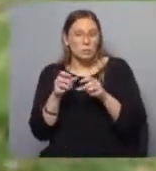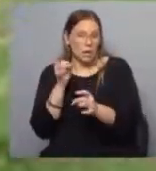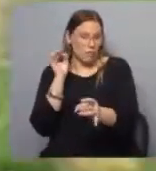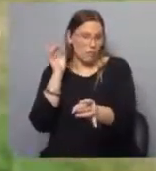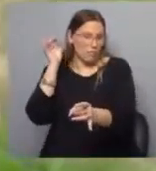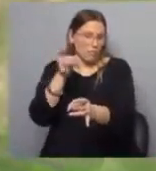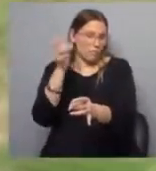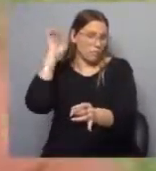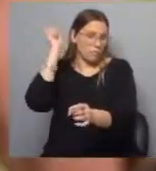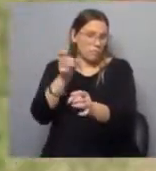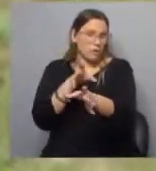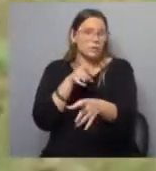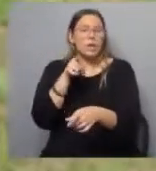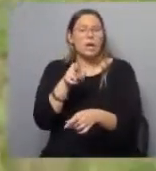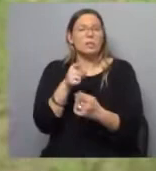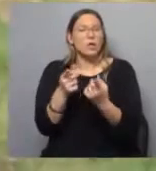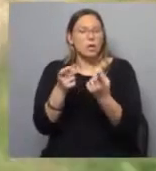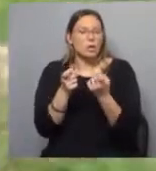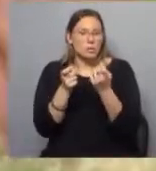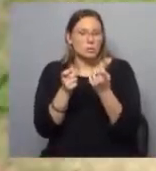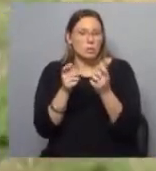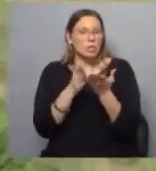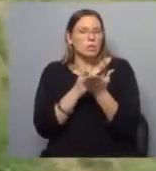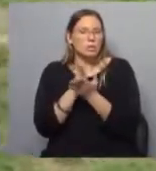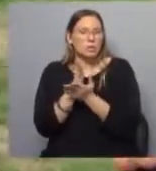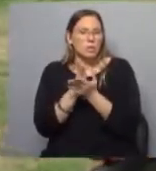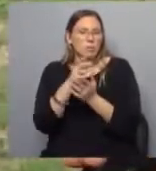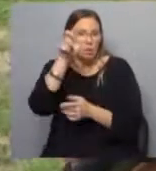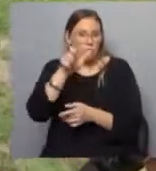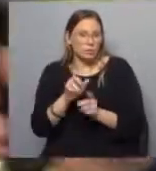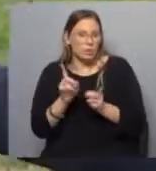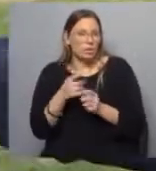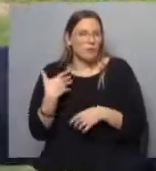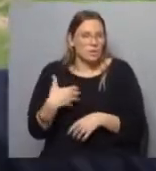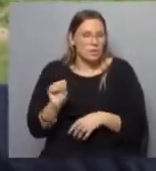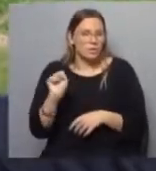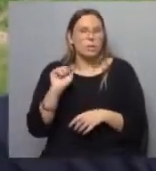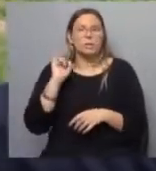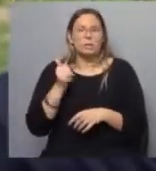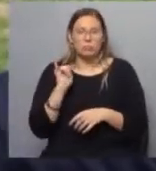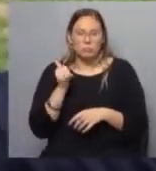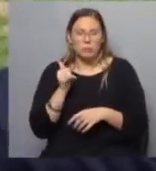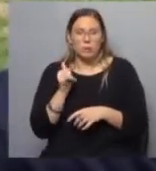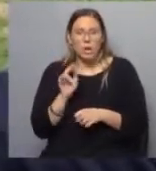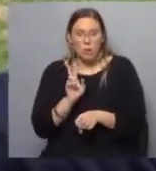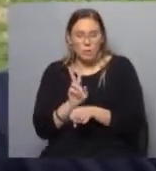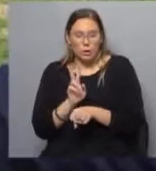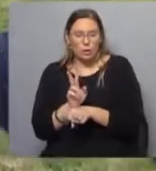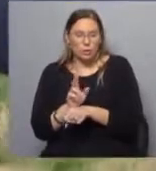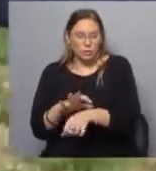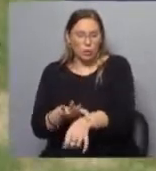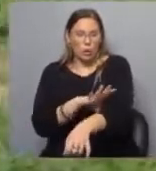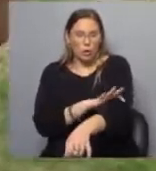No sé qué otra consulta. Eso es lo necesario que siempre va, lleva un arquero consigo. Sí, el protector de brazo,